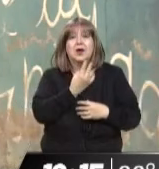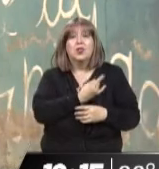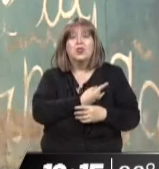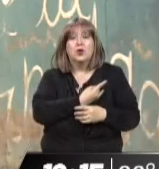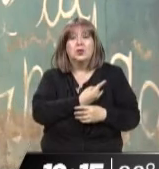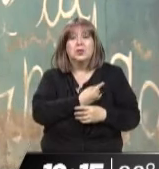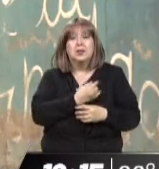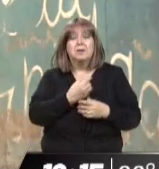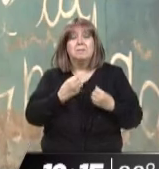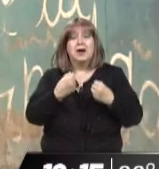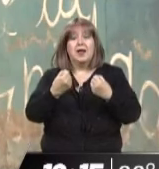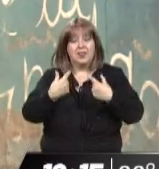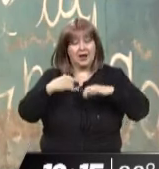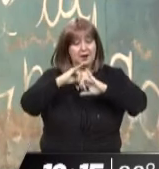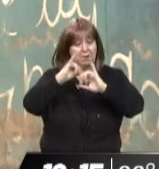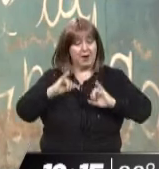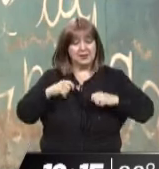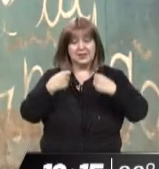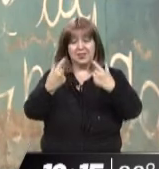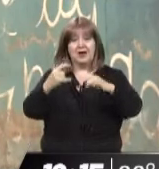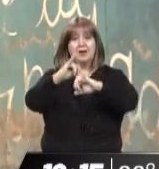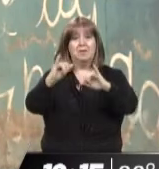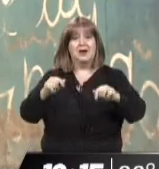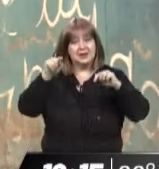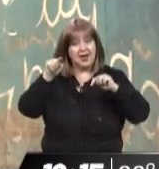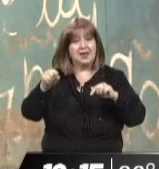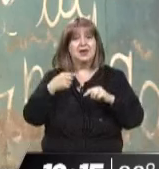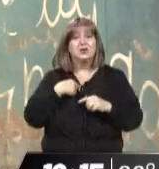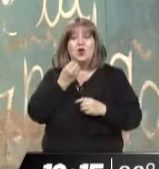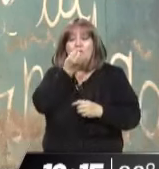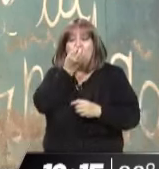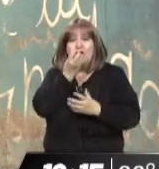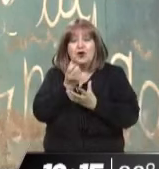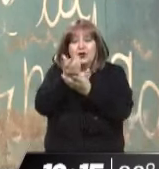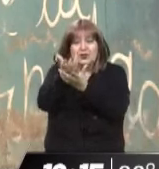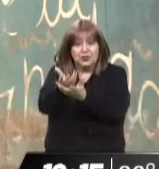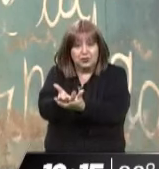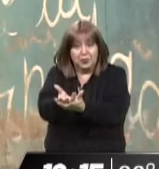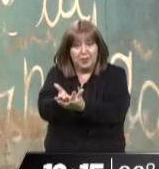y darle paz a ella. Y yo saber que está ahí, que puedo llevarle una flor.